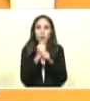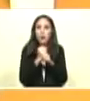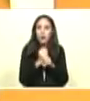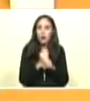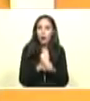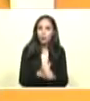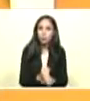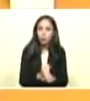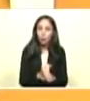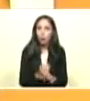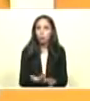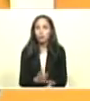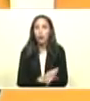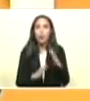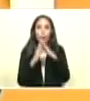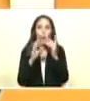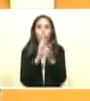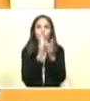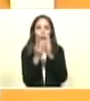Impresionante, se reventaron las redes.